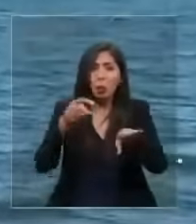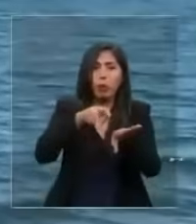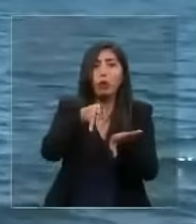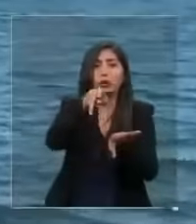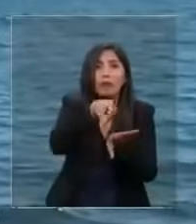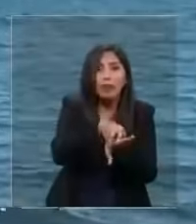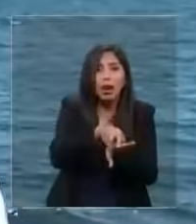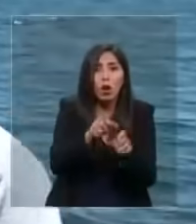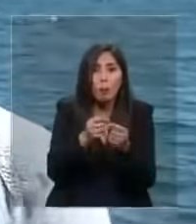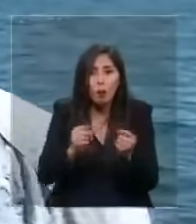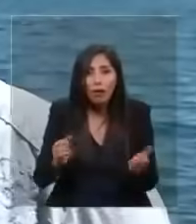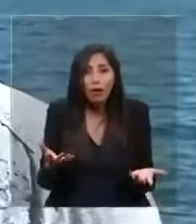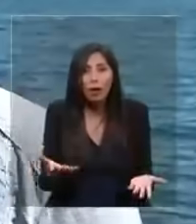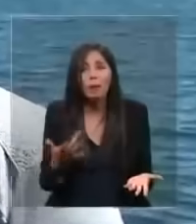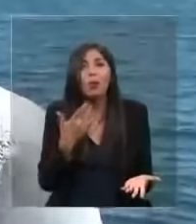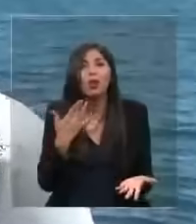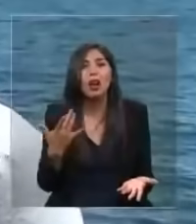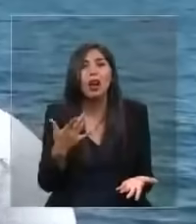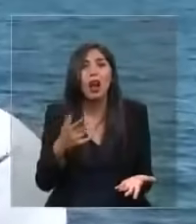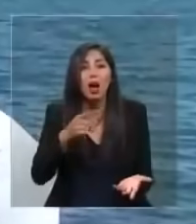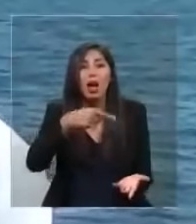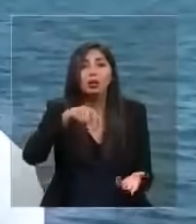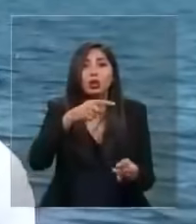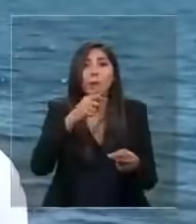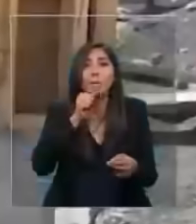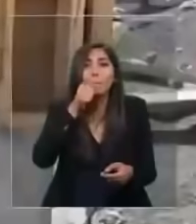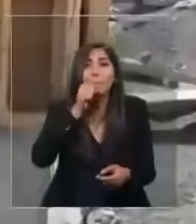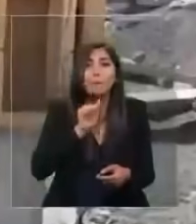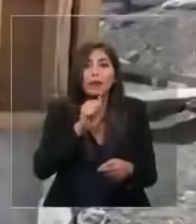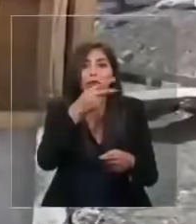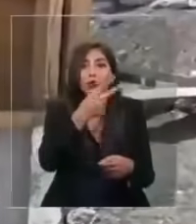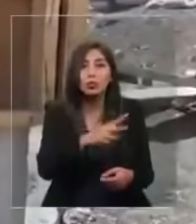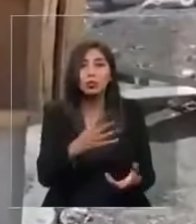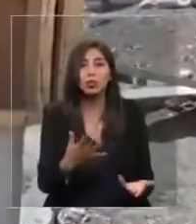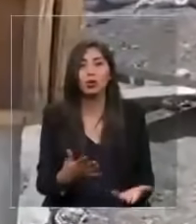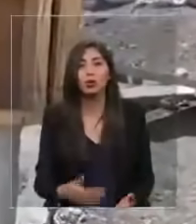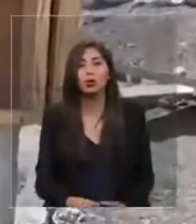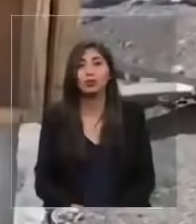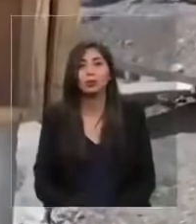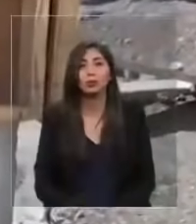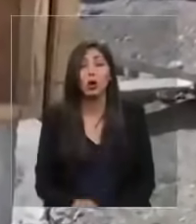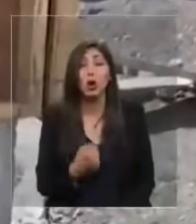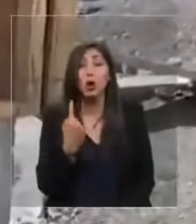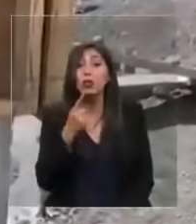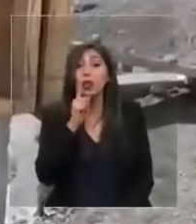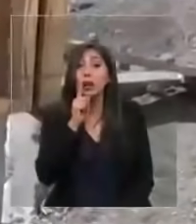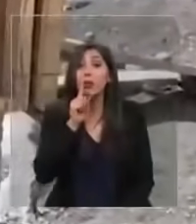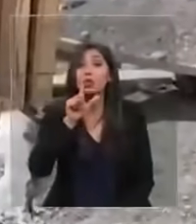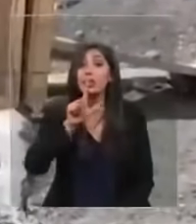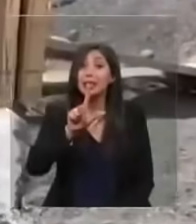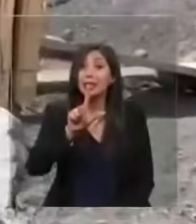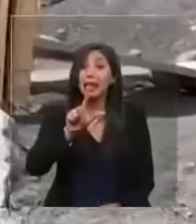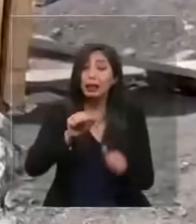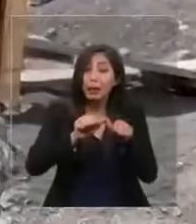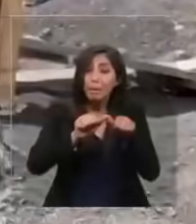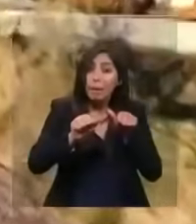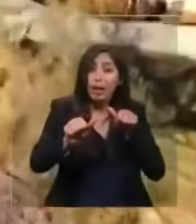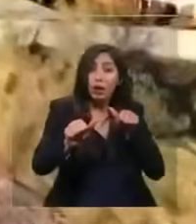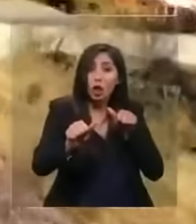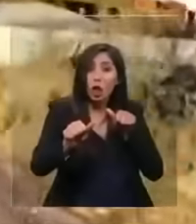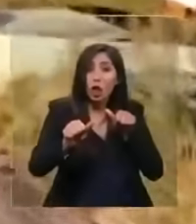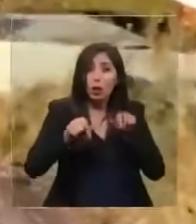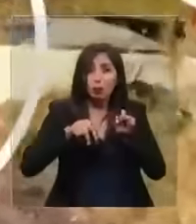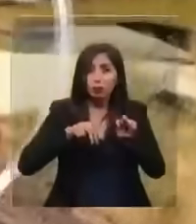ni a pasar por ahí, porque son propios de ellos. Tenemos aproximadamente tan solo 7 metros de playa, que antiguamente